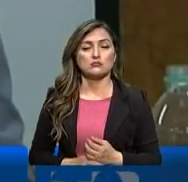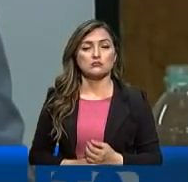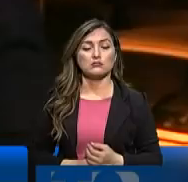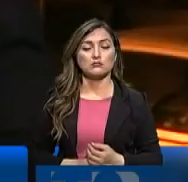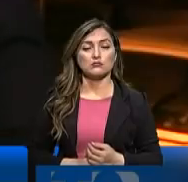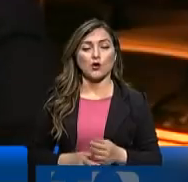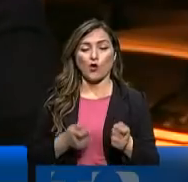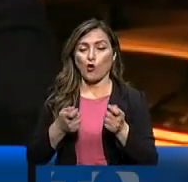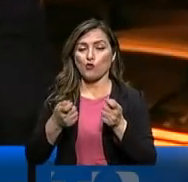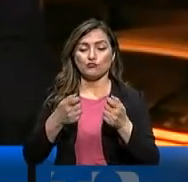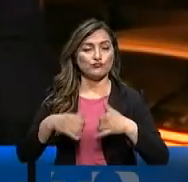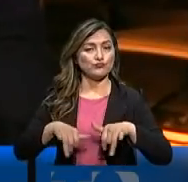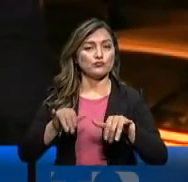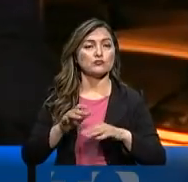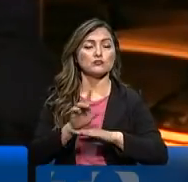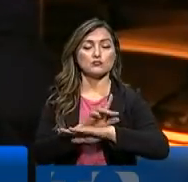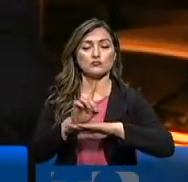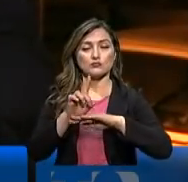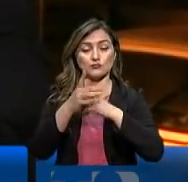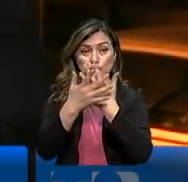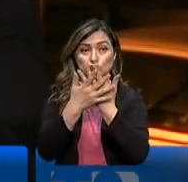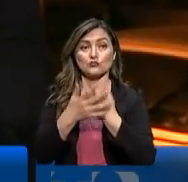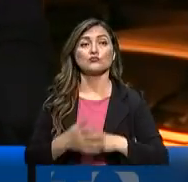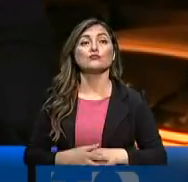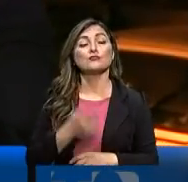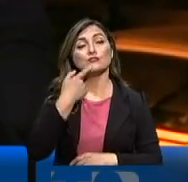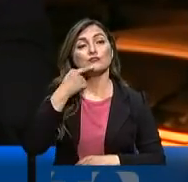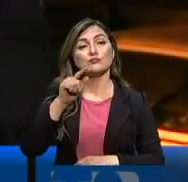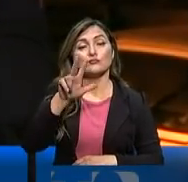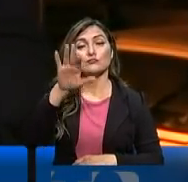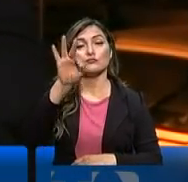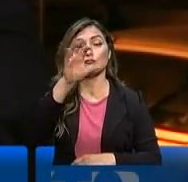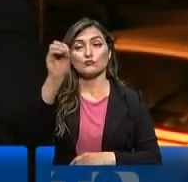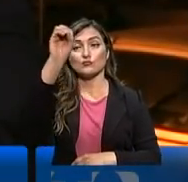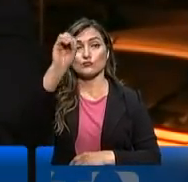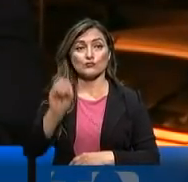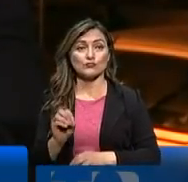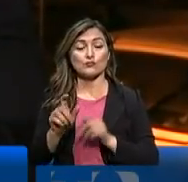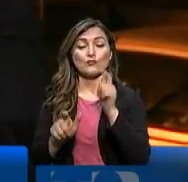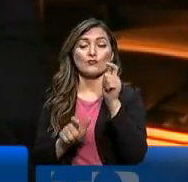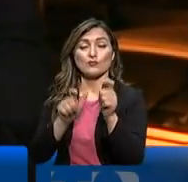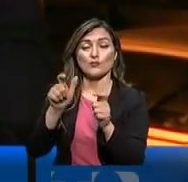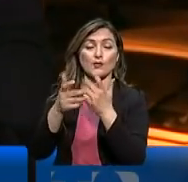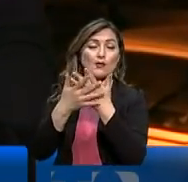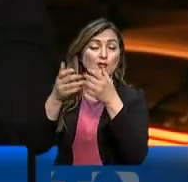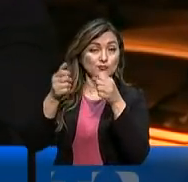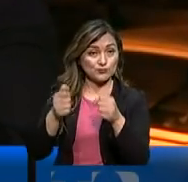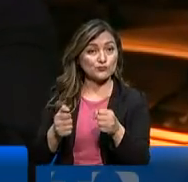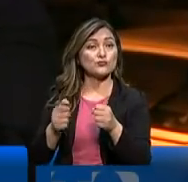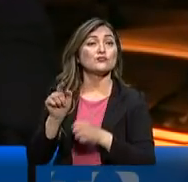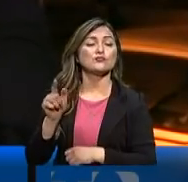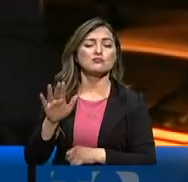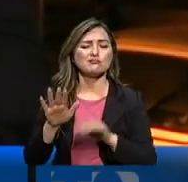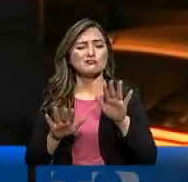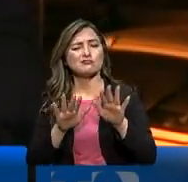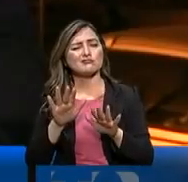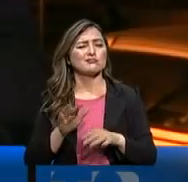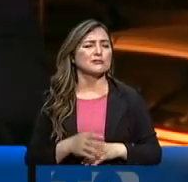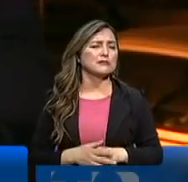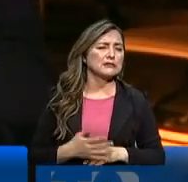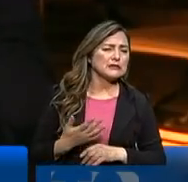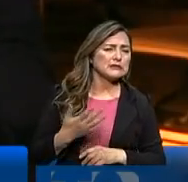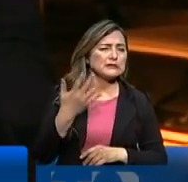está. El director del SNAI también aseguró que el 39% de la población penitenciaria, es decir,